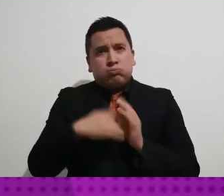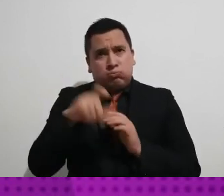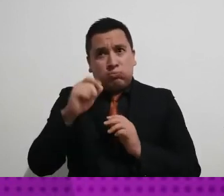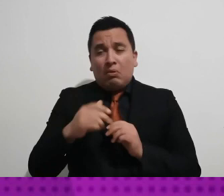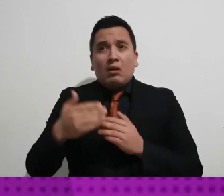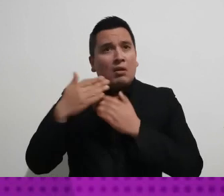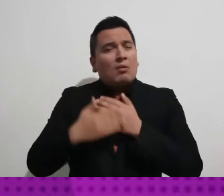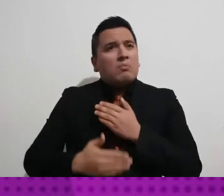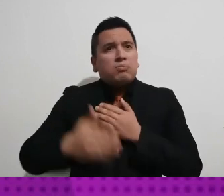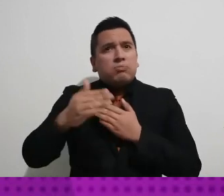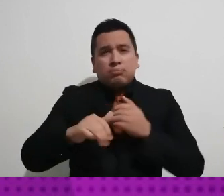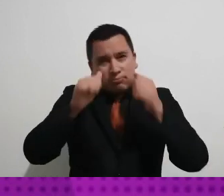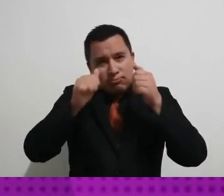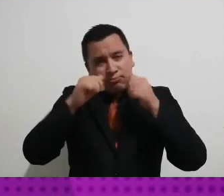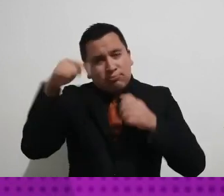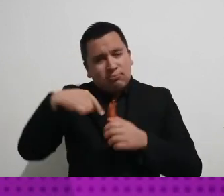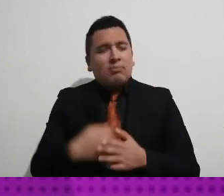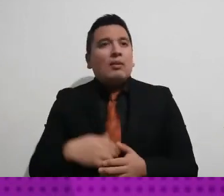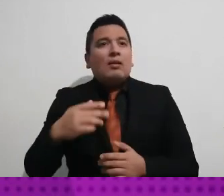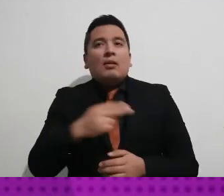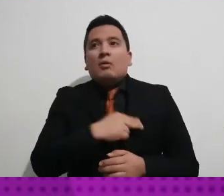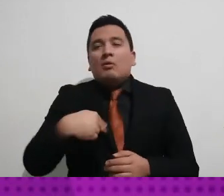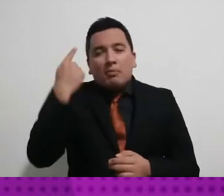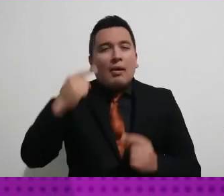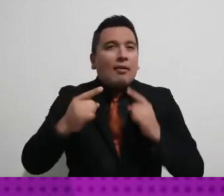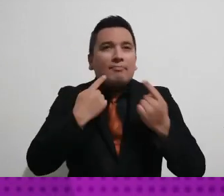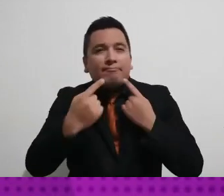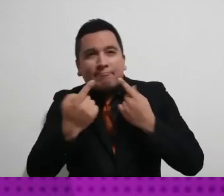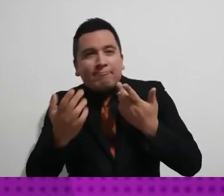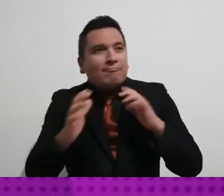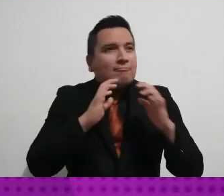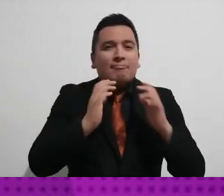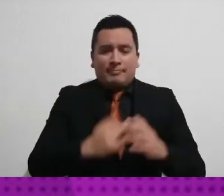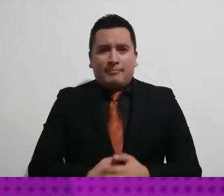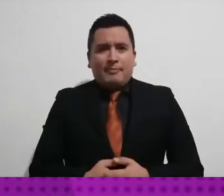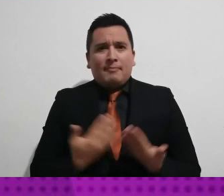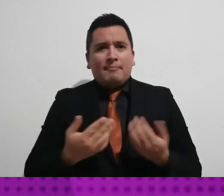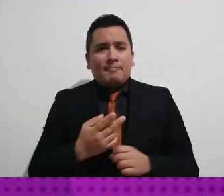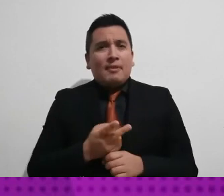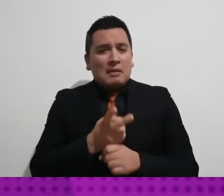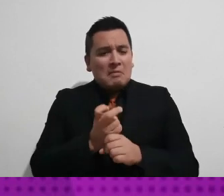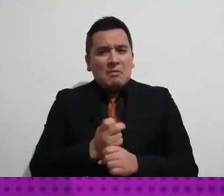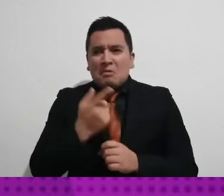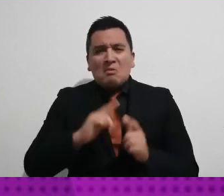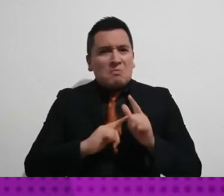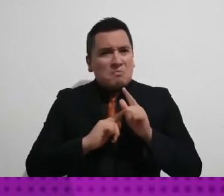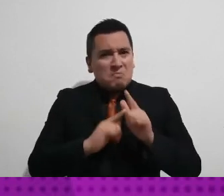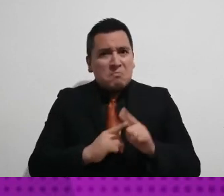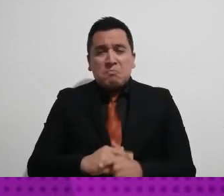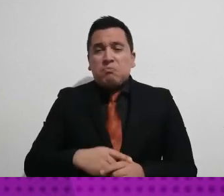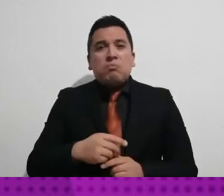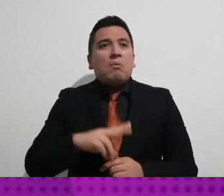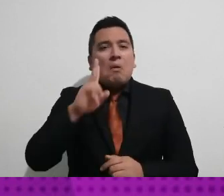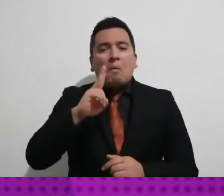nos siguieron, nos escucharon a través de este espacio de debate y de diálogo. Y bueno, pues les invitamos a que se